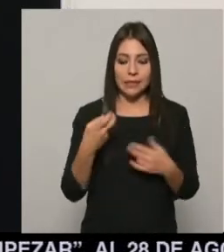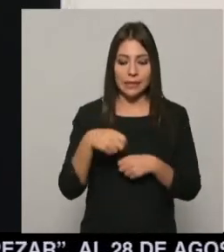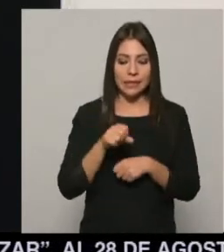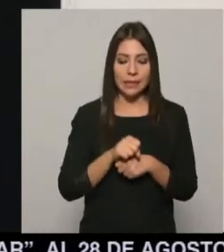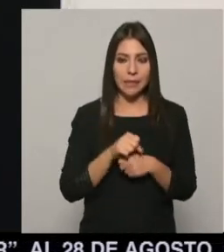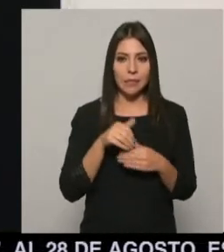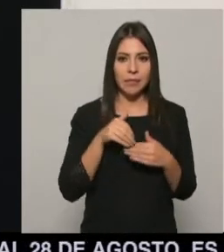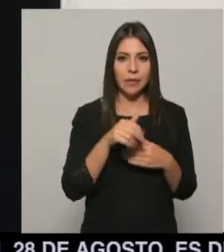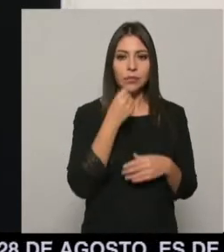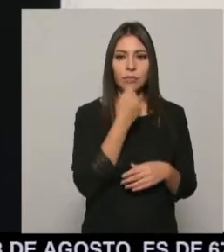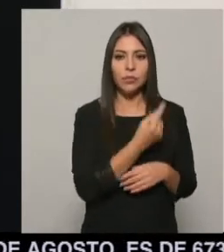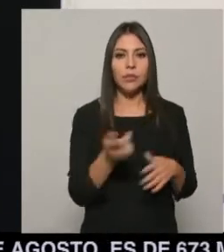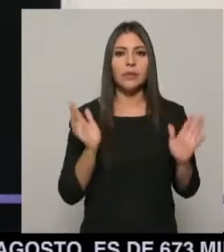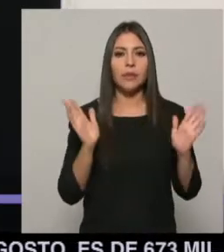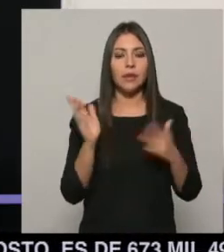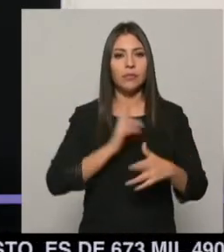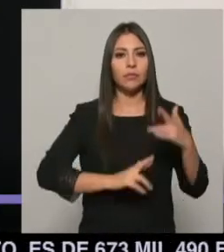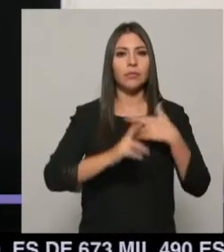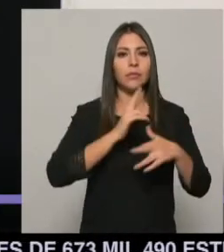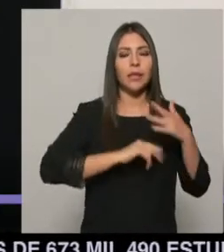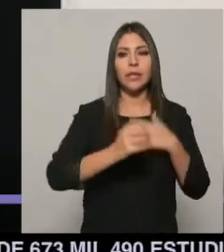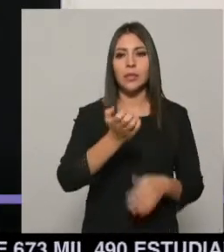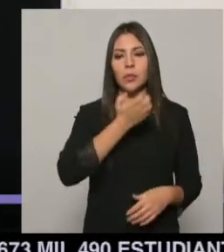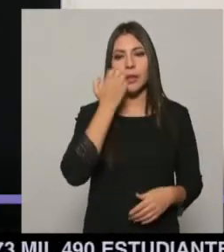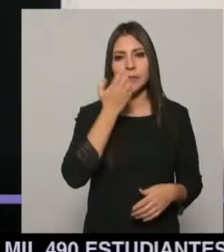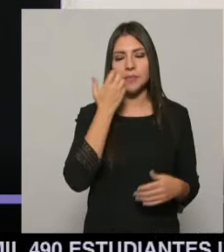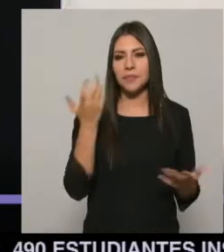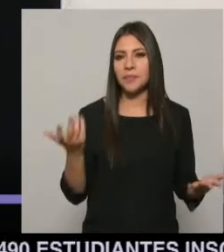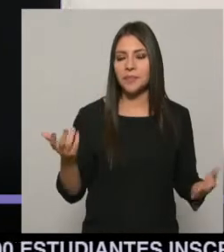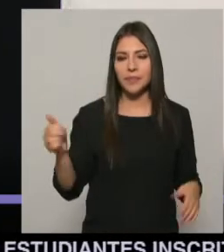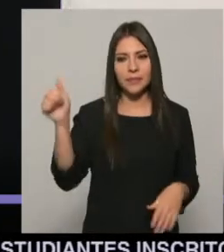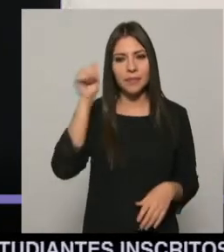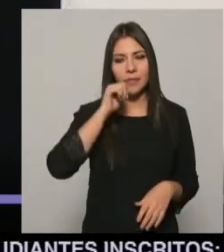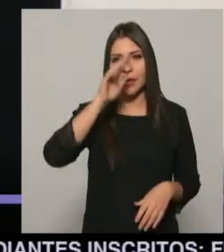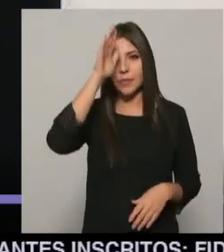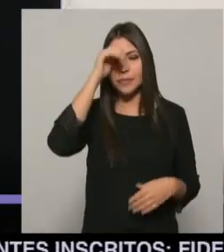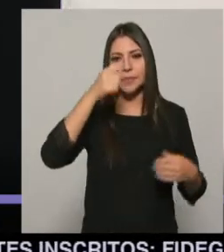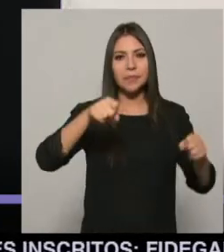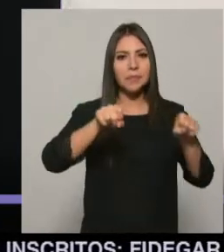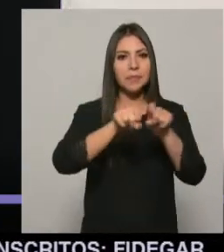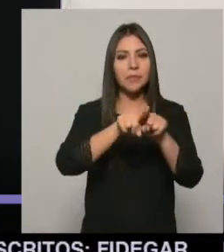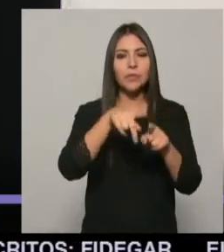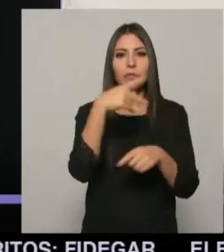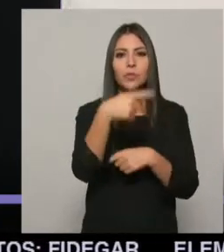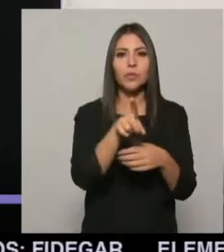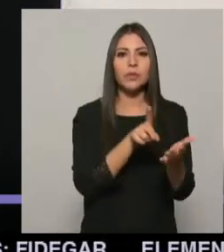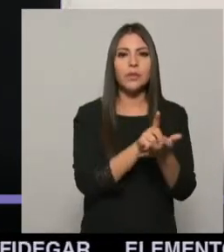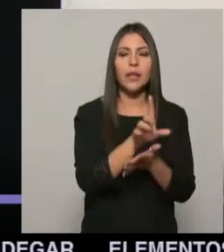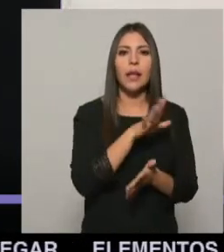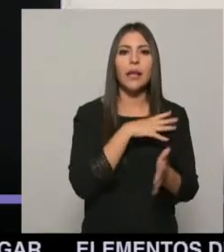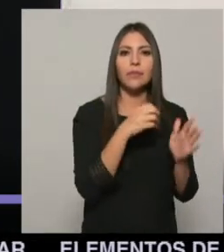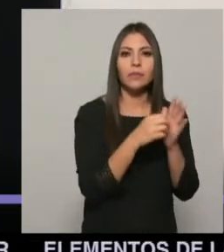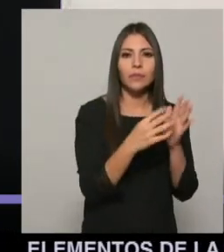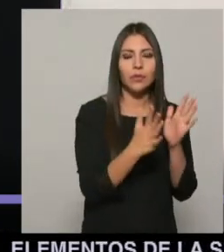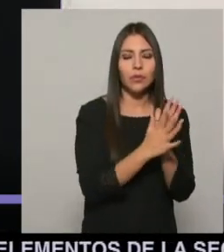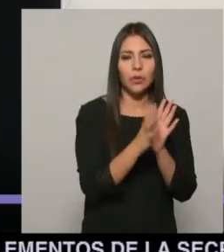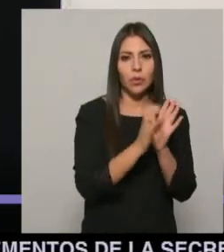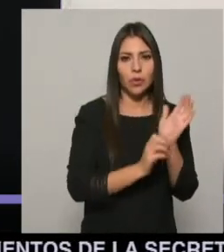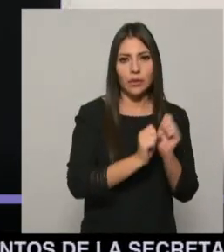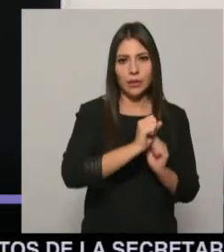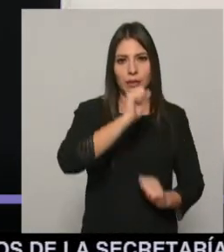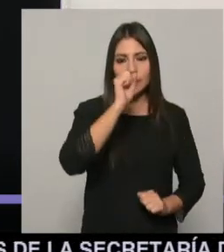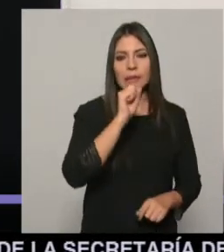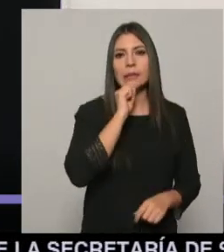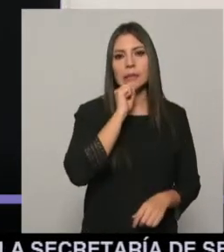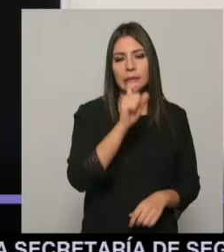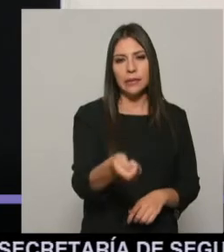las escuelas y, como siempre, partir de la Constitución, ¿no? de este derecho fundamental a la educación, que está